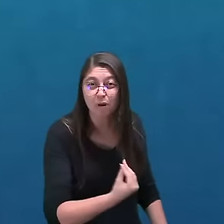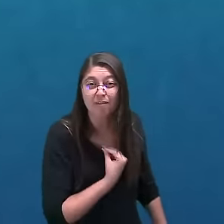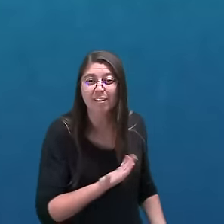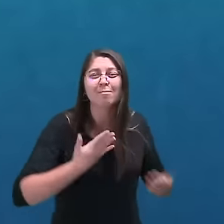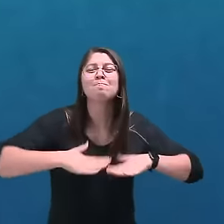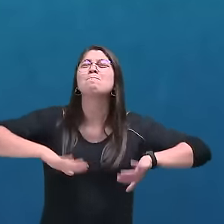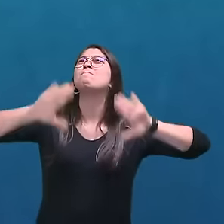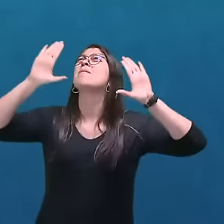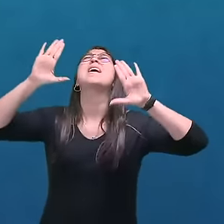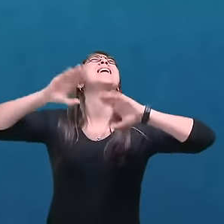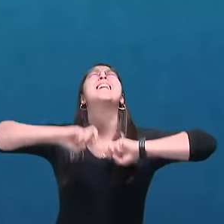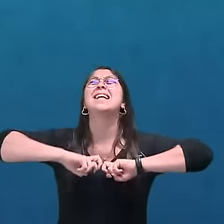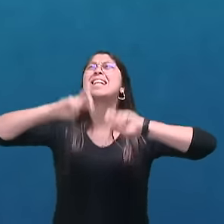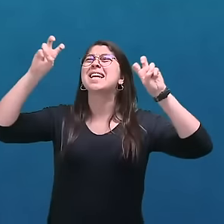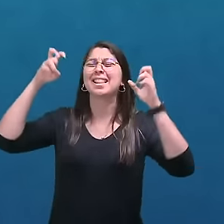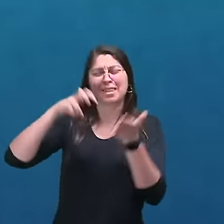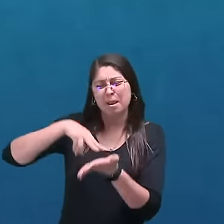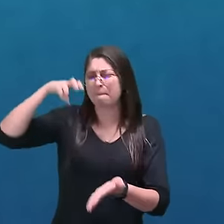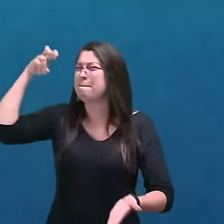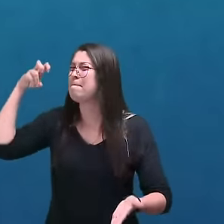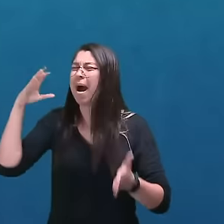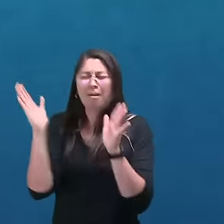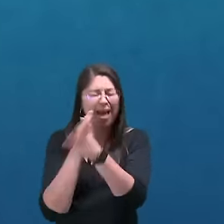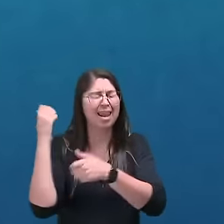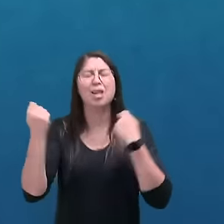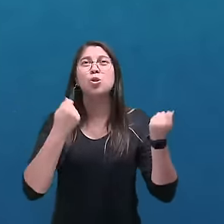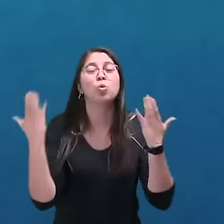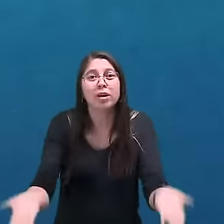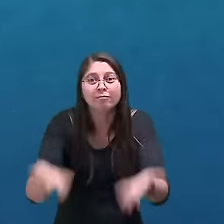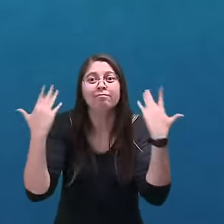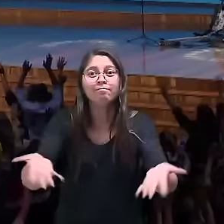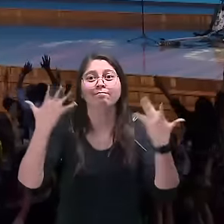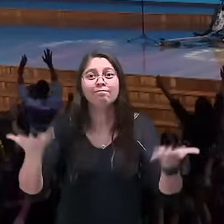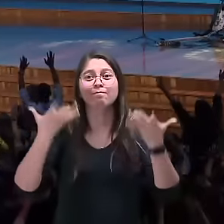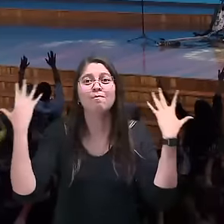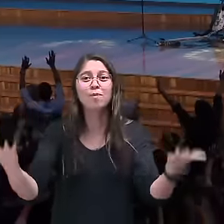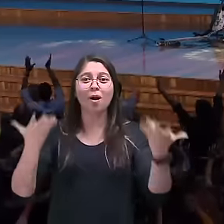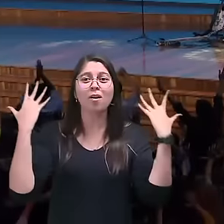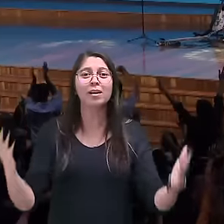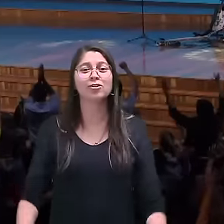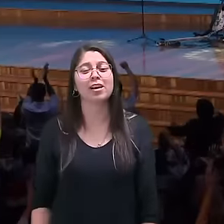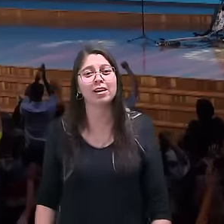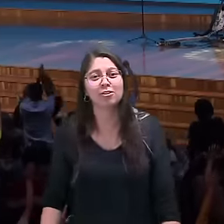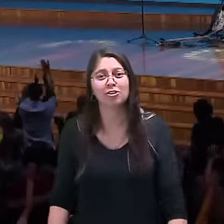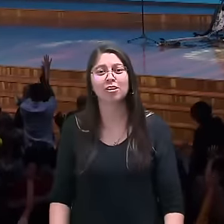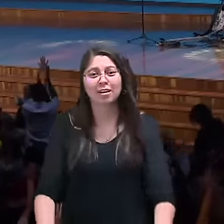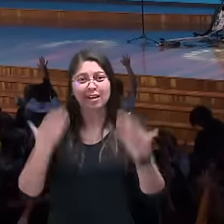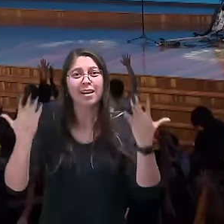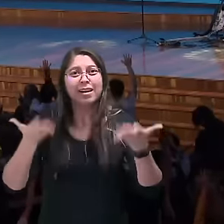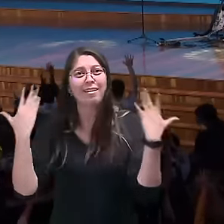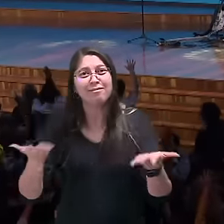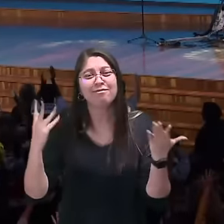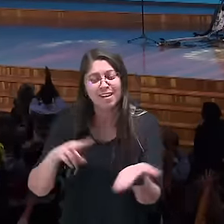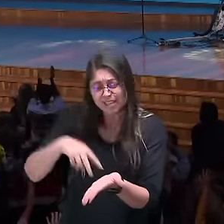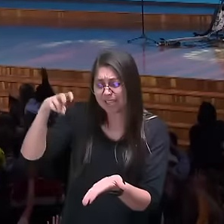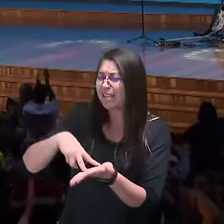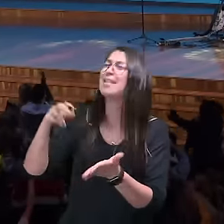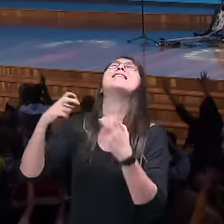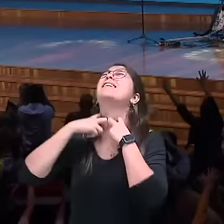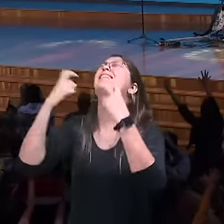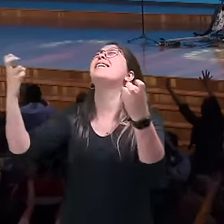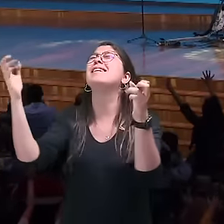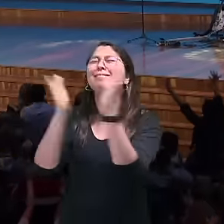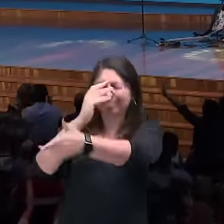sua mão, ou grita, ou pula, faz algo por el amor de Deus, faz algo por el amor de Deus, faz algo por el amor de Deus, dá